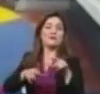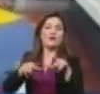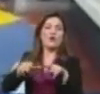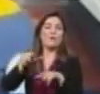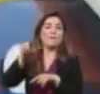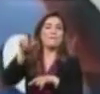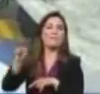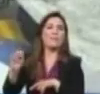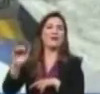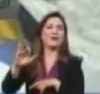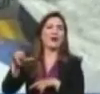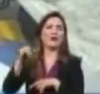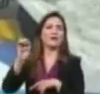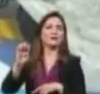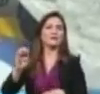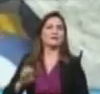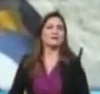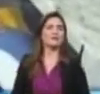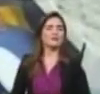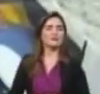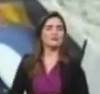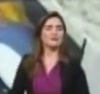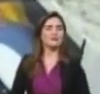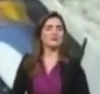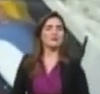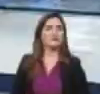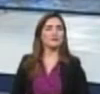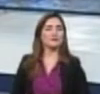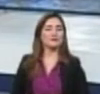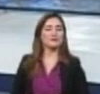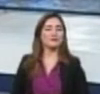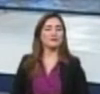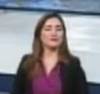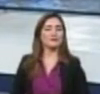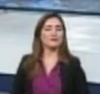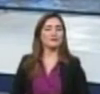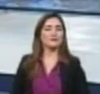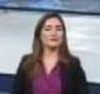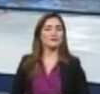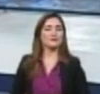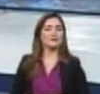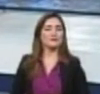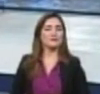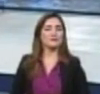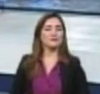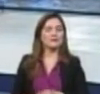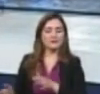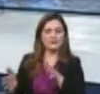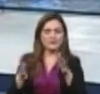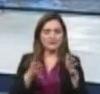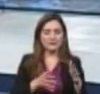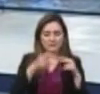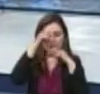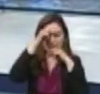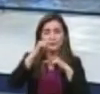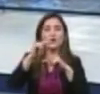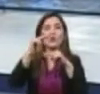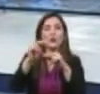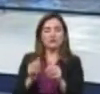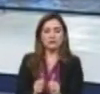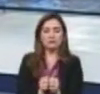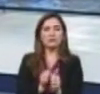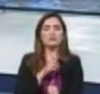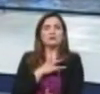Desde Esmeraldas, Carlos Chamorro, 24 horas. Con honores y un emotivo